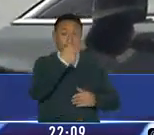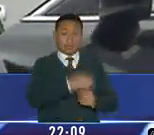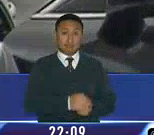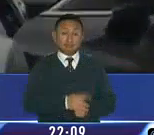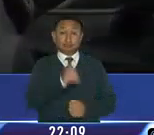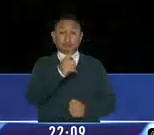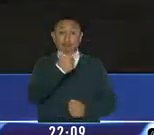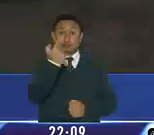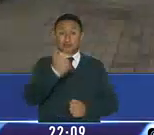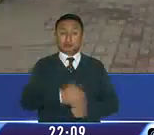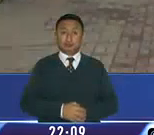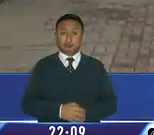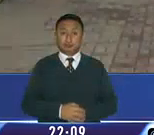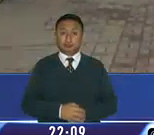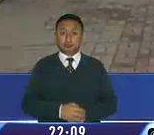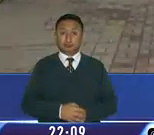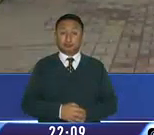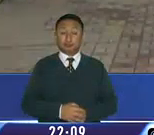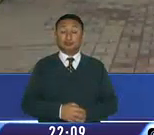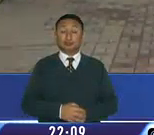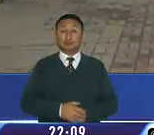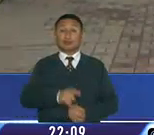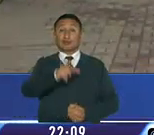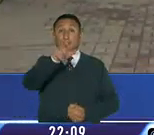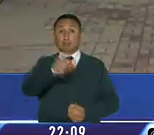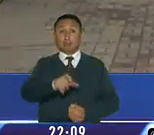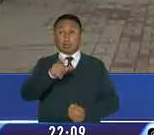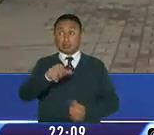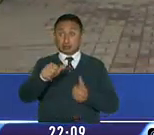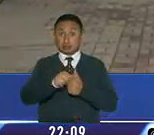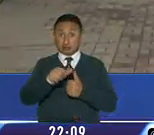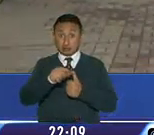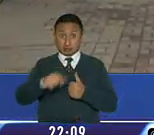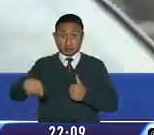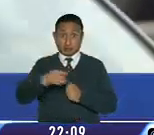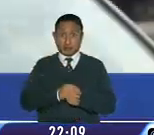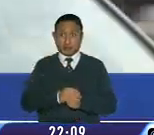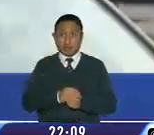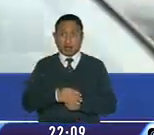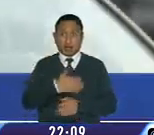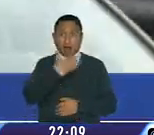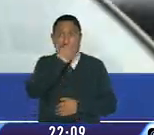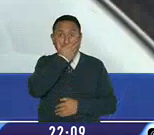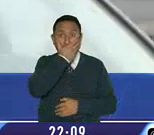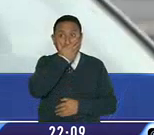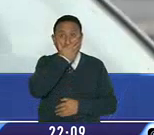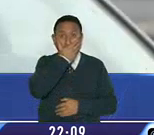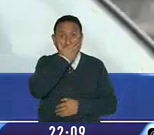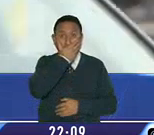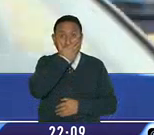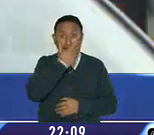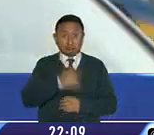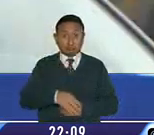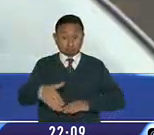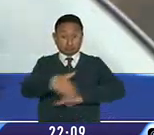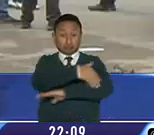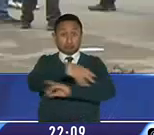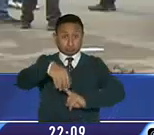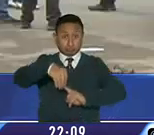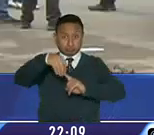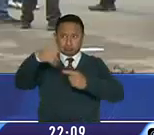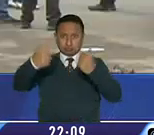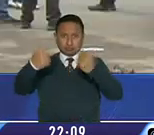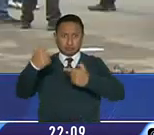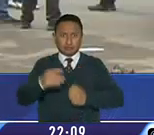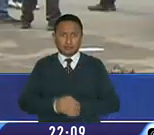dejó perplejos a los habitantes y transeúntes del cantón, pues todo ocurrió en una de las avenidas principales. Andaba encapuchado y armado,